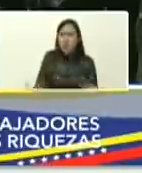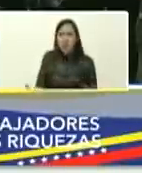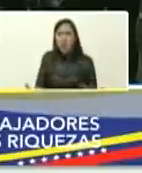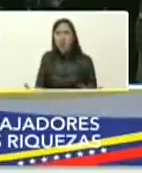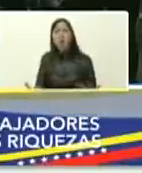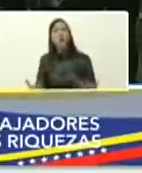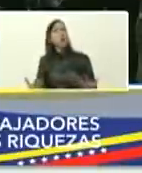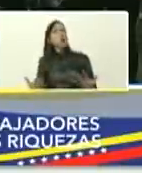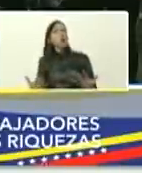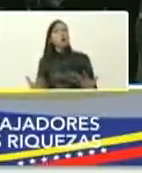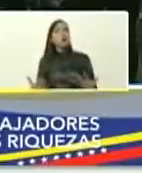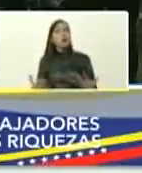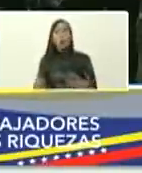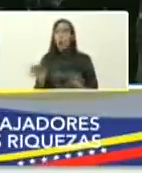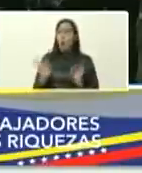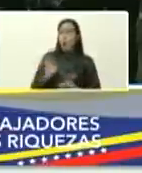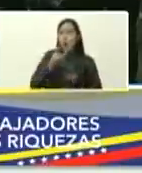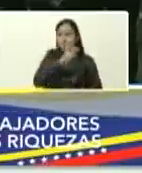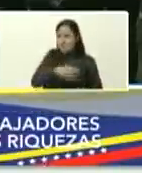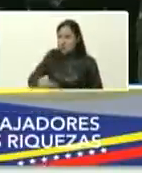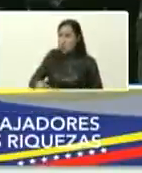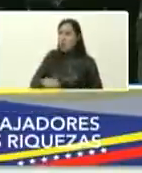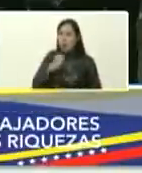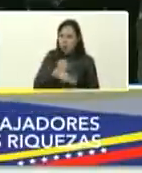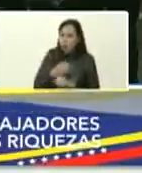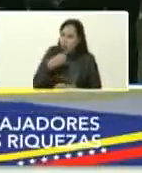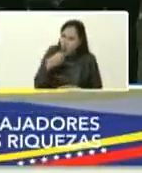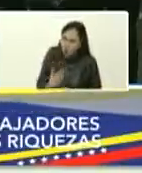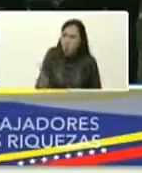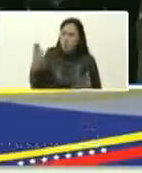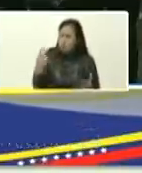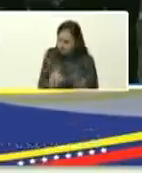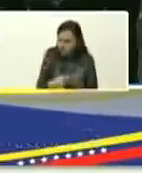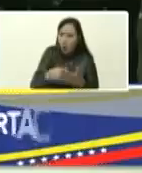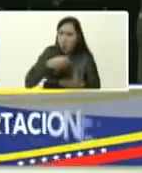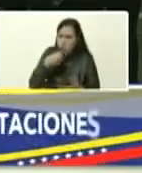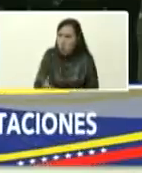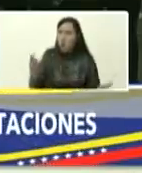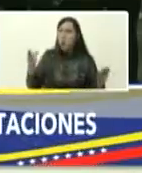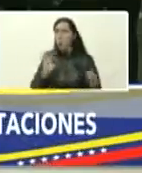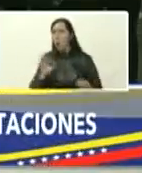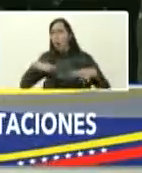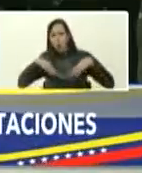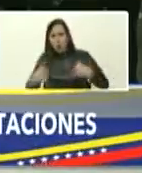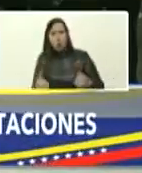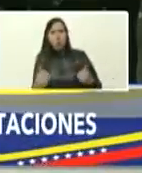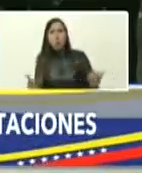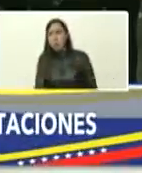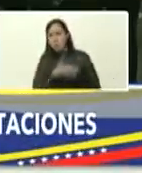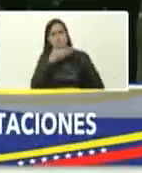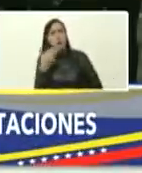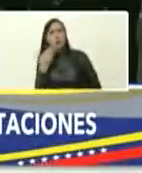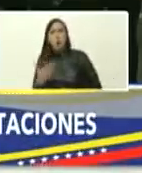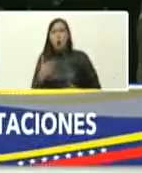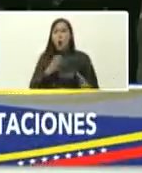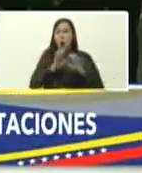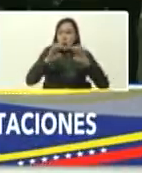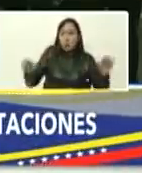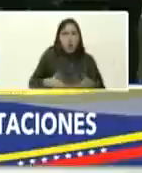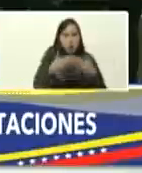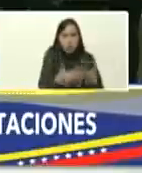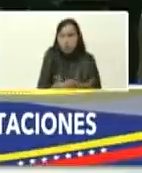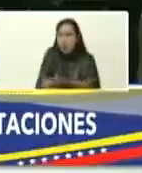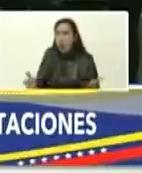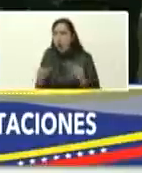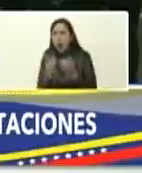es que alguien pierde si la gente tiene su buen trabajo, su buen ingreso, salud, vivienda, educación para sus hijos? ¿Alguien